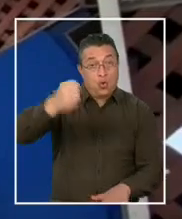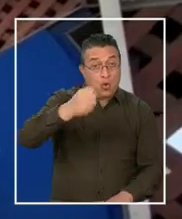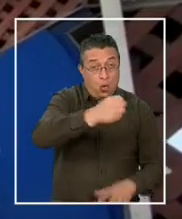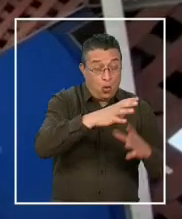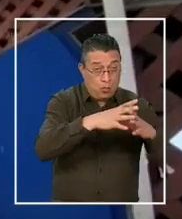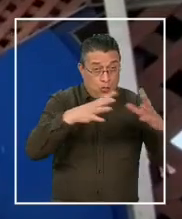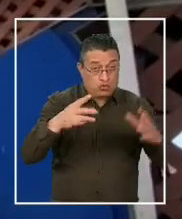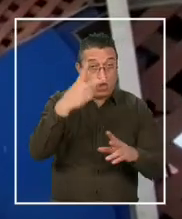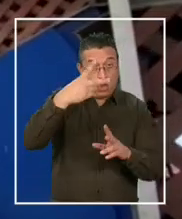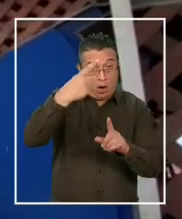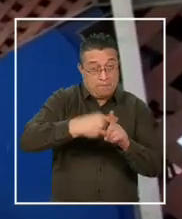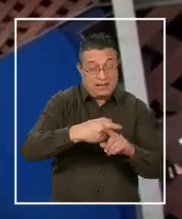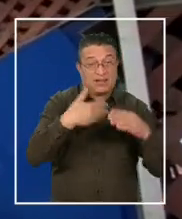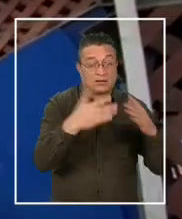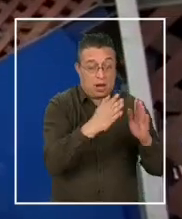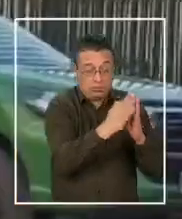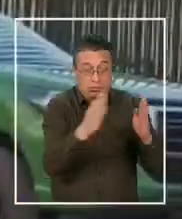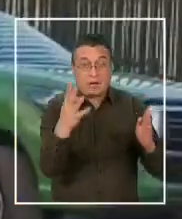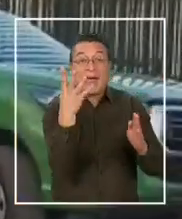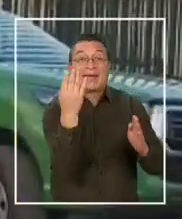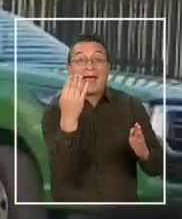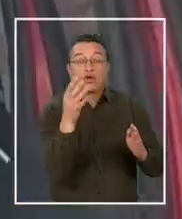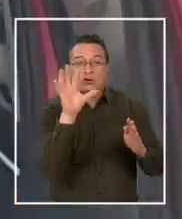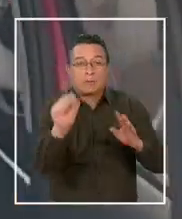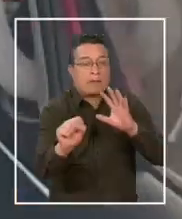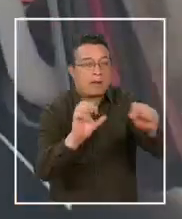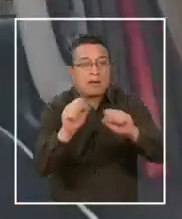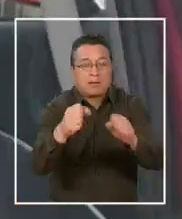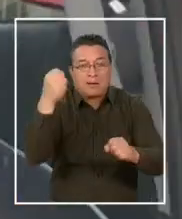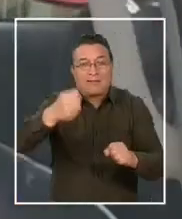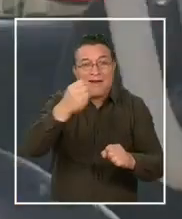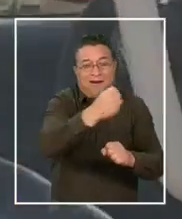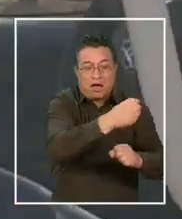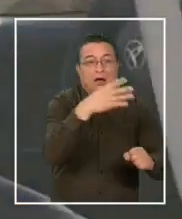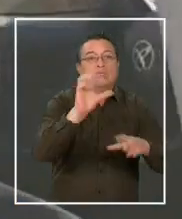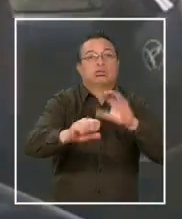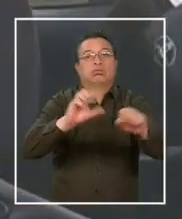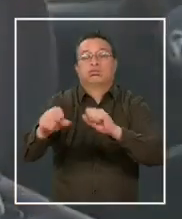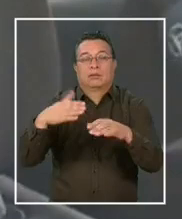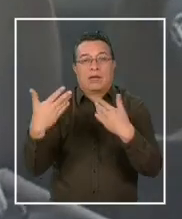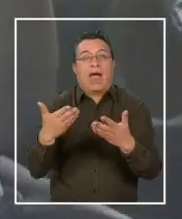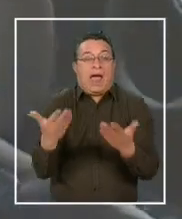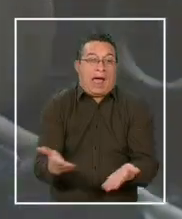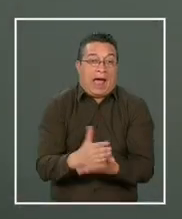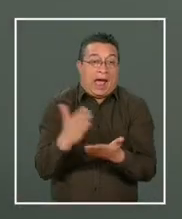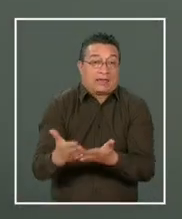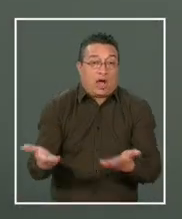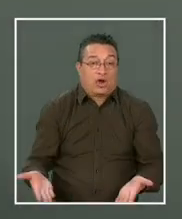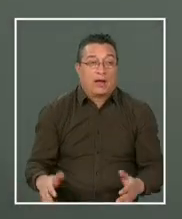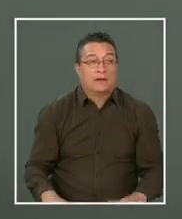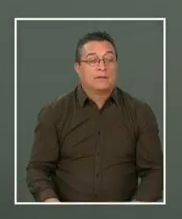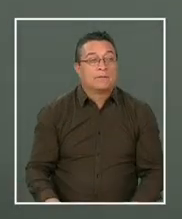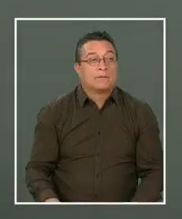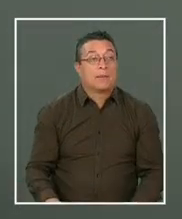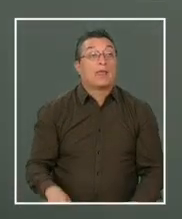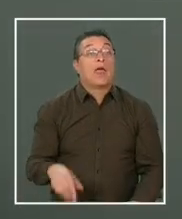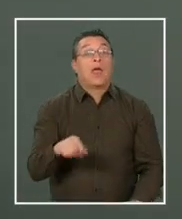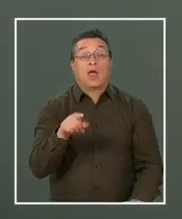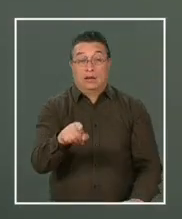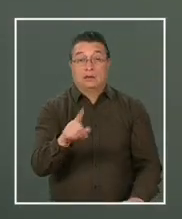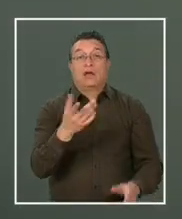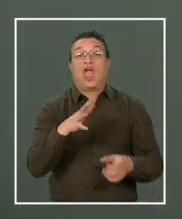en menos de 2 meses se logró resolver 14 de los 17 homicidios que se registraban hasta el momento. Yo creo que en esto ha